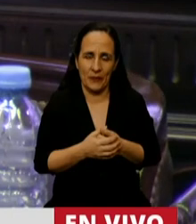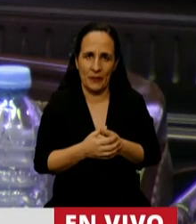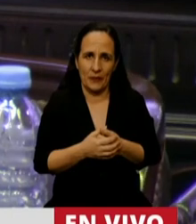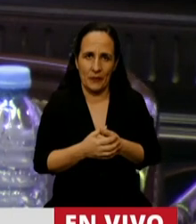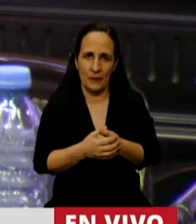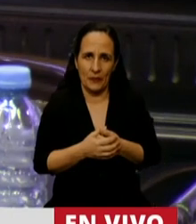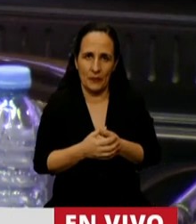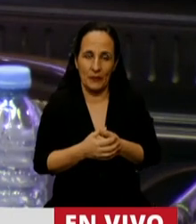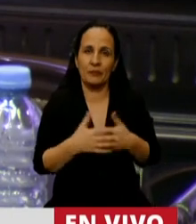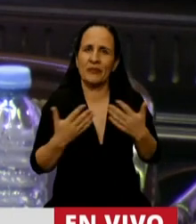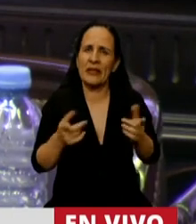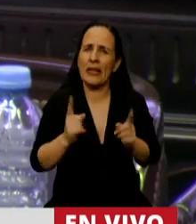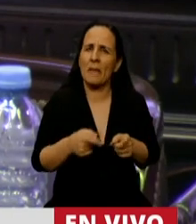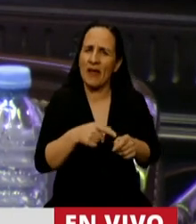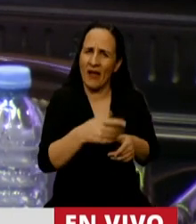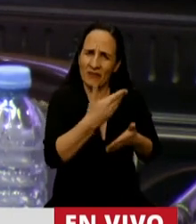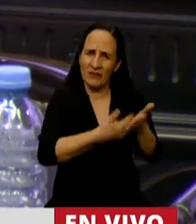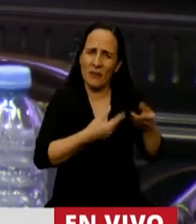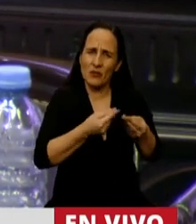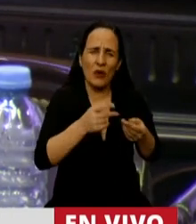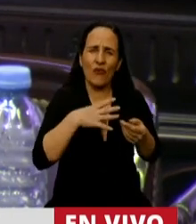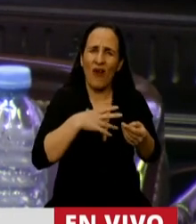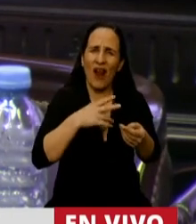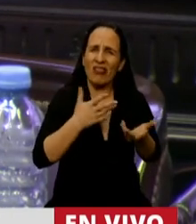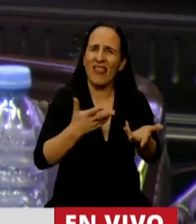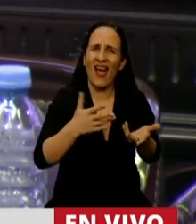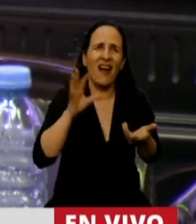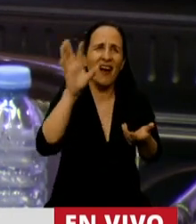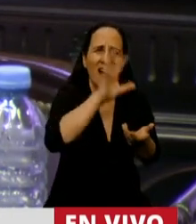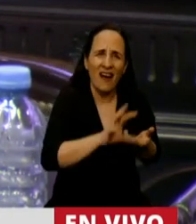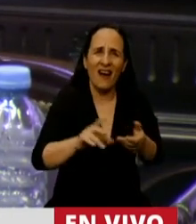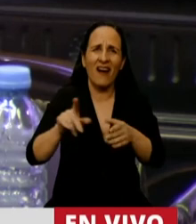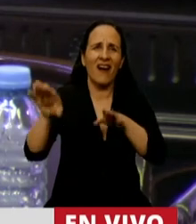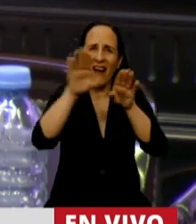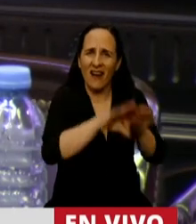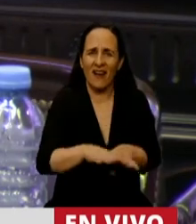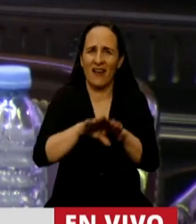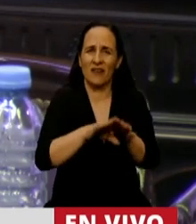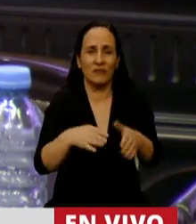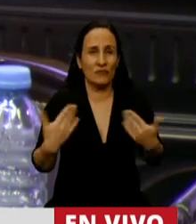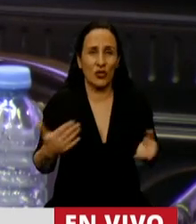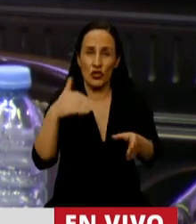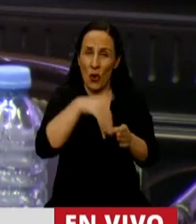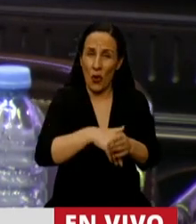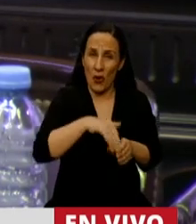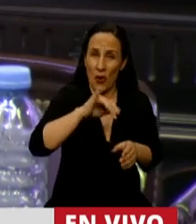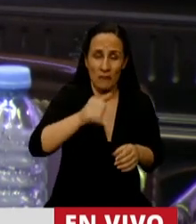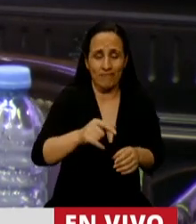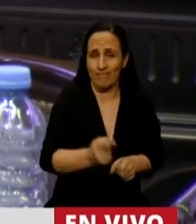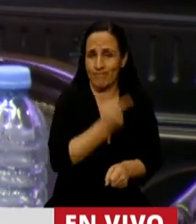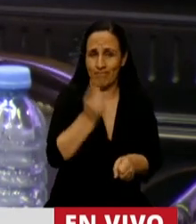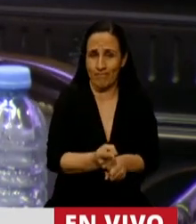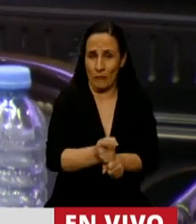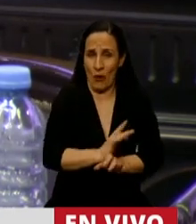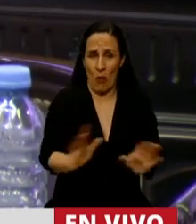por el federalismo de este país por el sector productivo por lo tanto no puedo acompañar esta hoja de ruta que